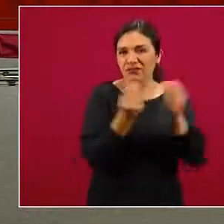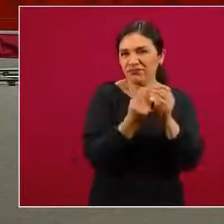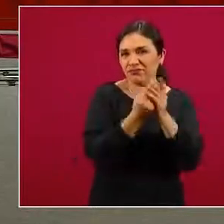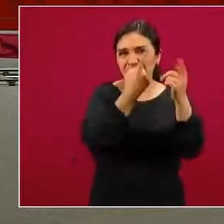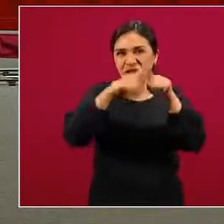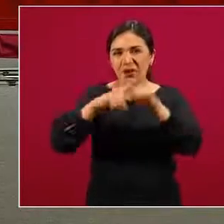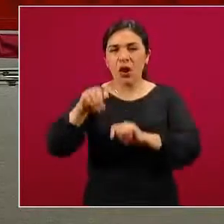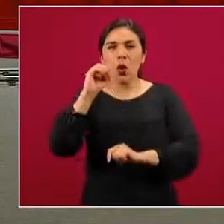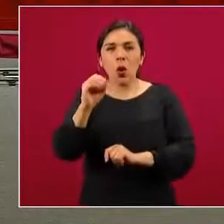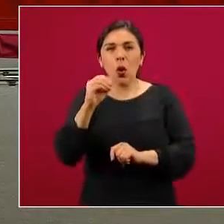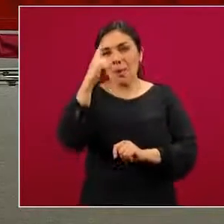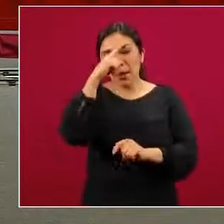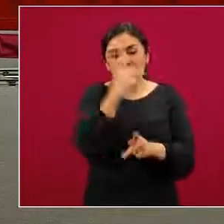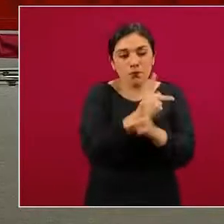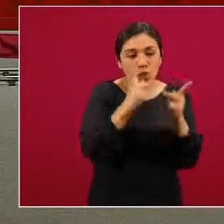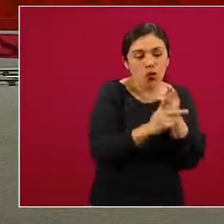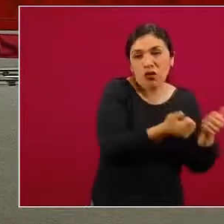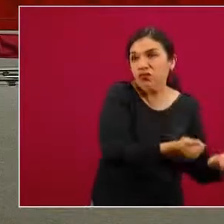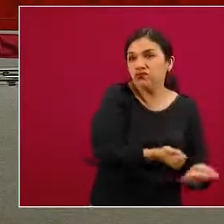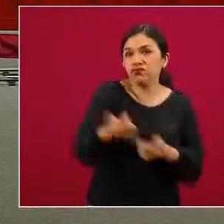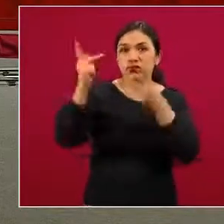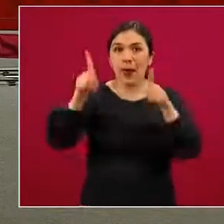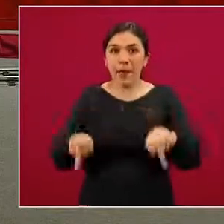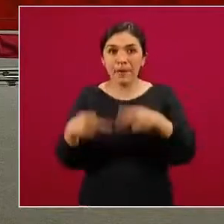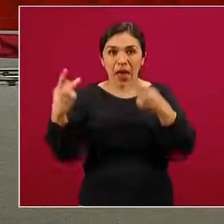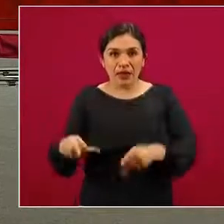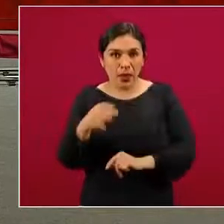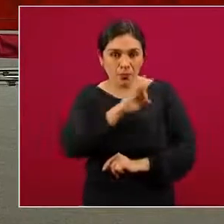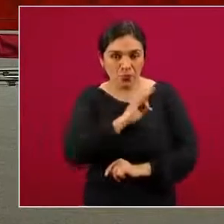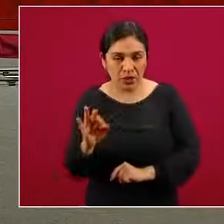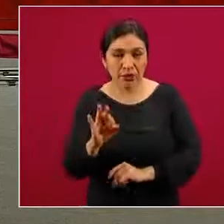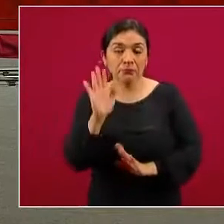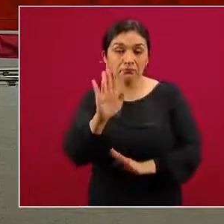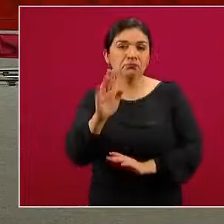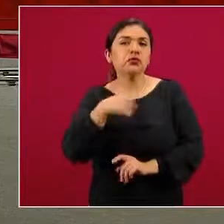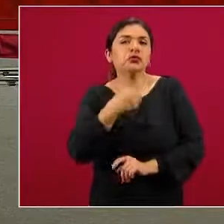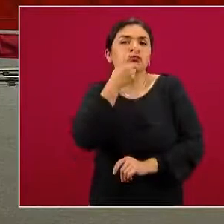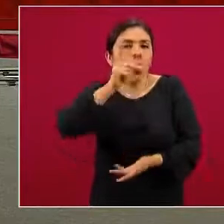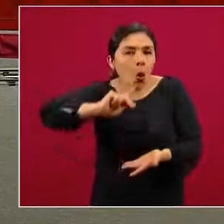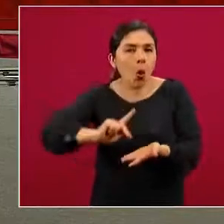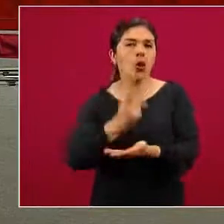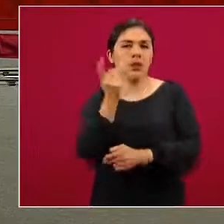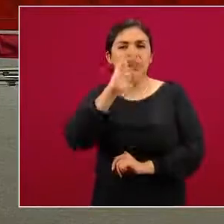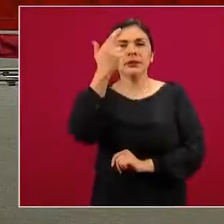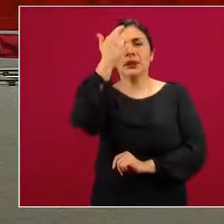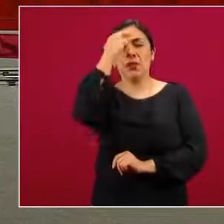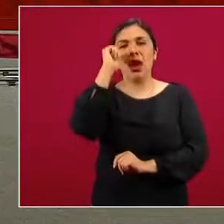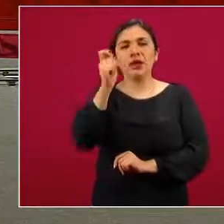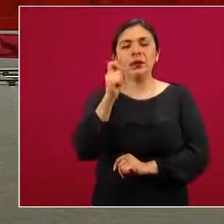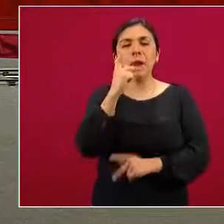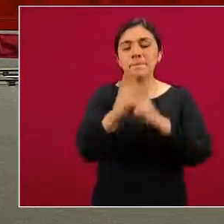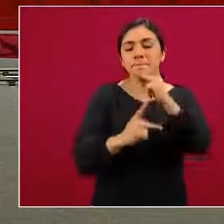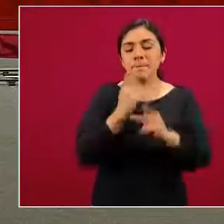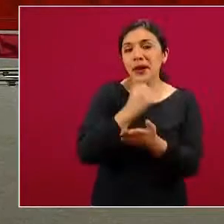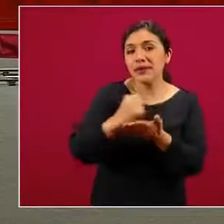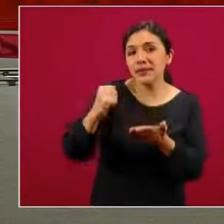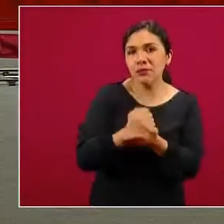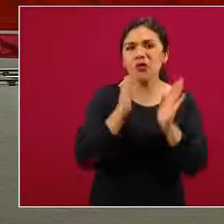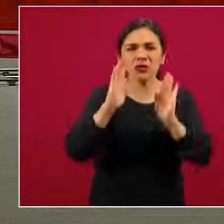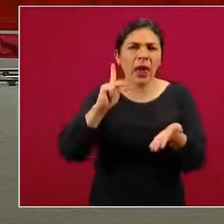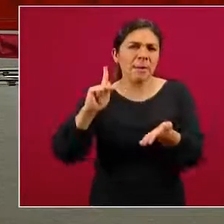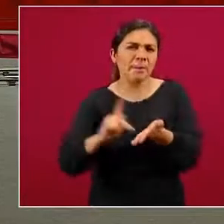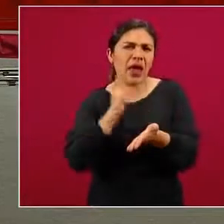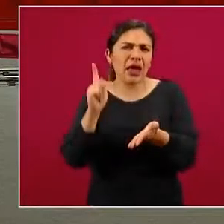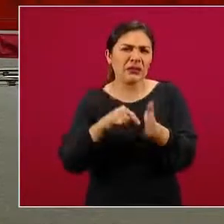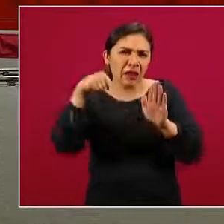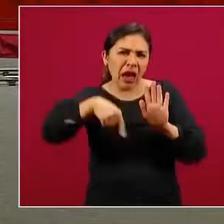de llegar a la exportación. Y nada más recordar y volver a platicarles de los créditos que ya se han presentado aquí